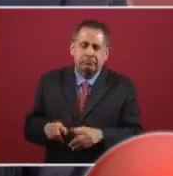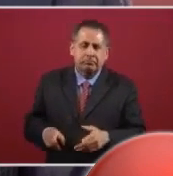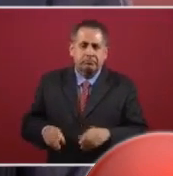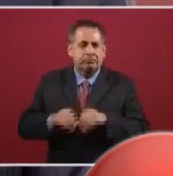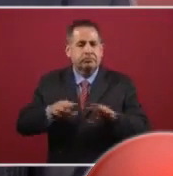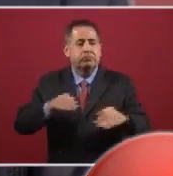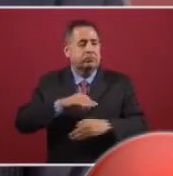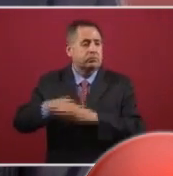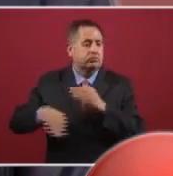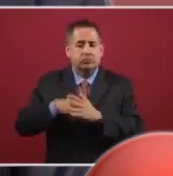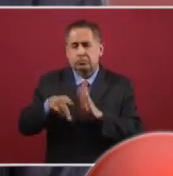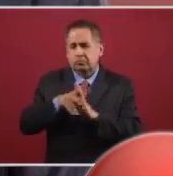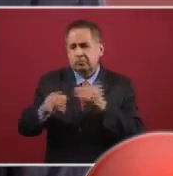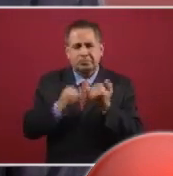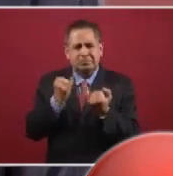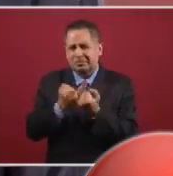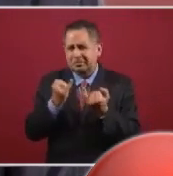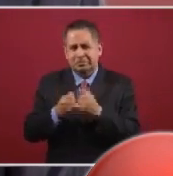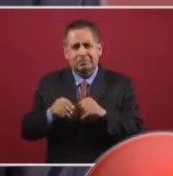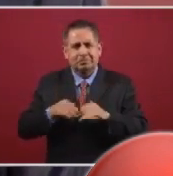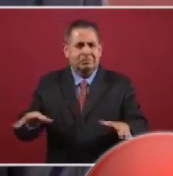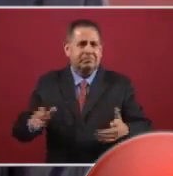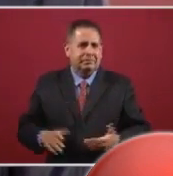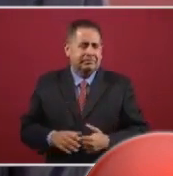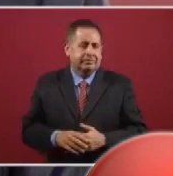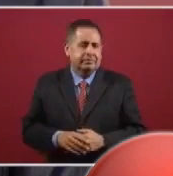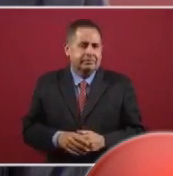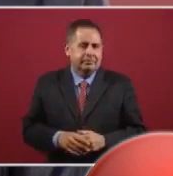difundía en todos los medios.